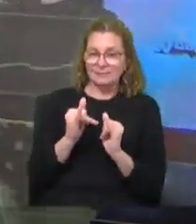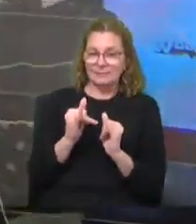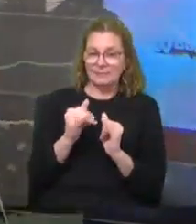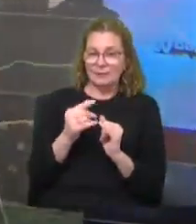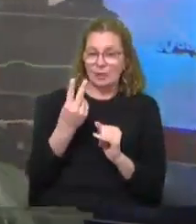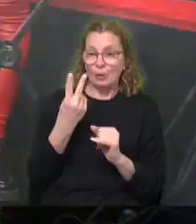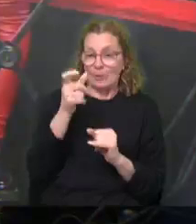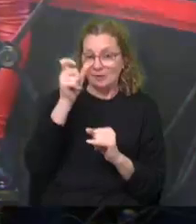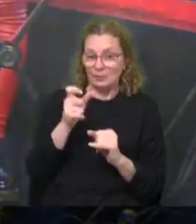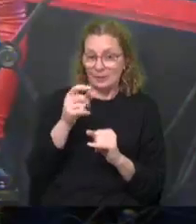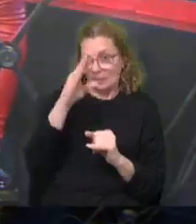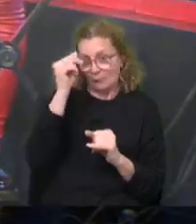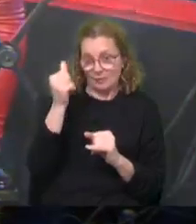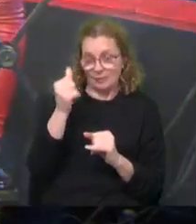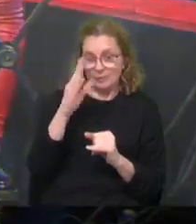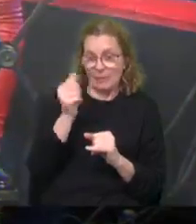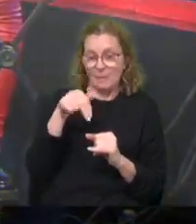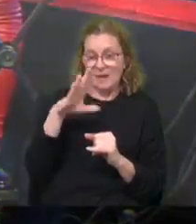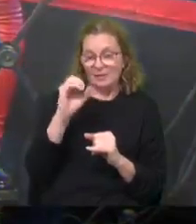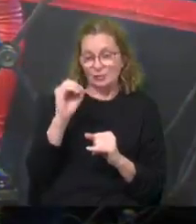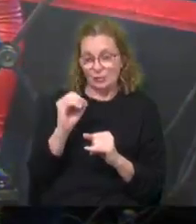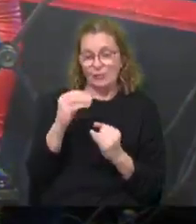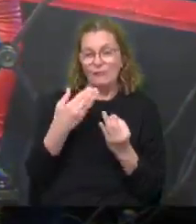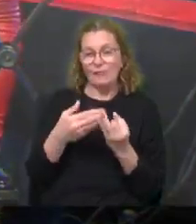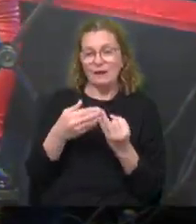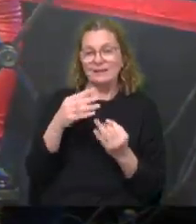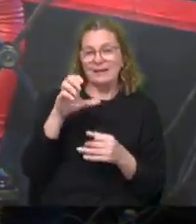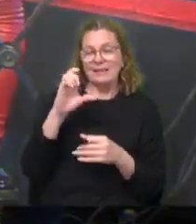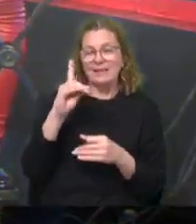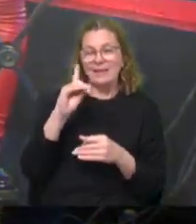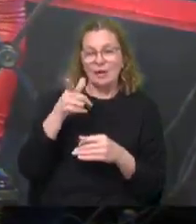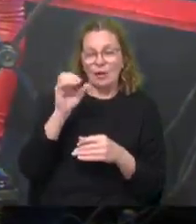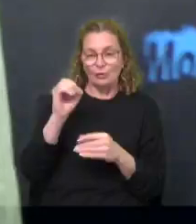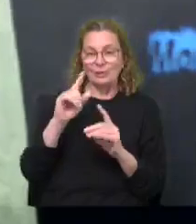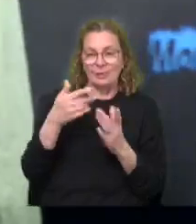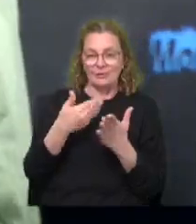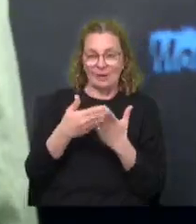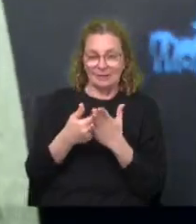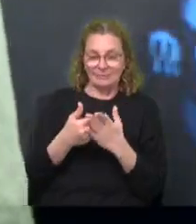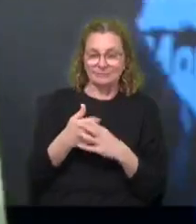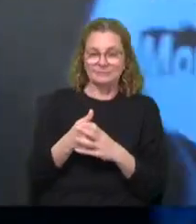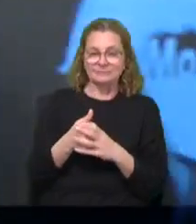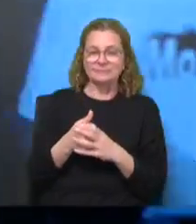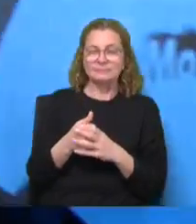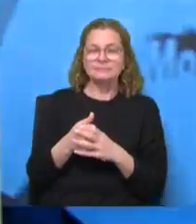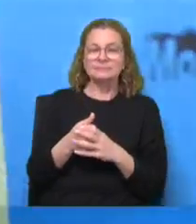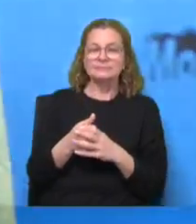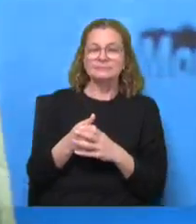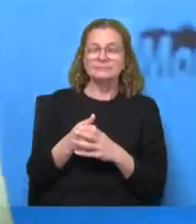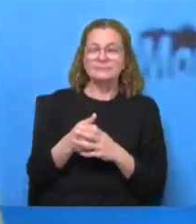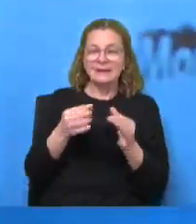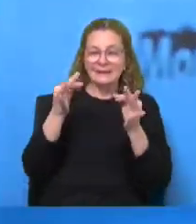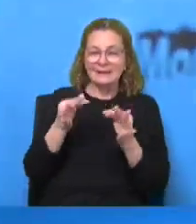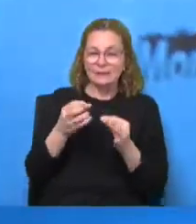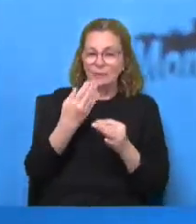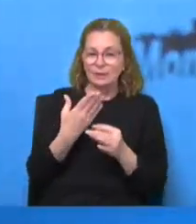dos que ahora... Pancho Coelho ahí va, Pancho y Coelho. Diego Morales. Genial. Bata y otra guitarra. Ahí va, exactamente.